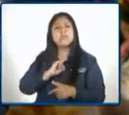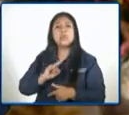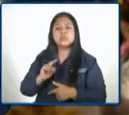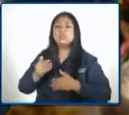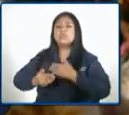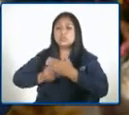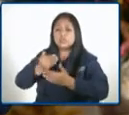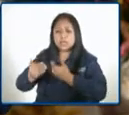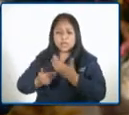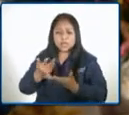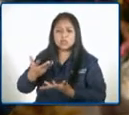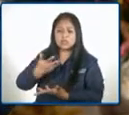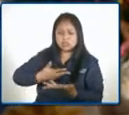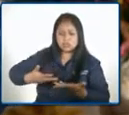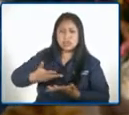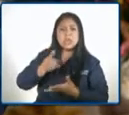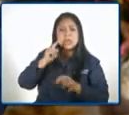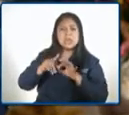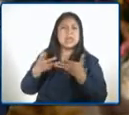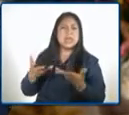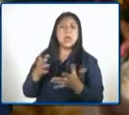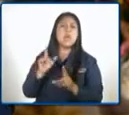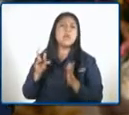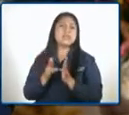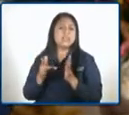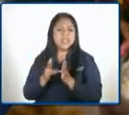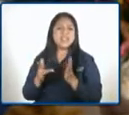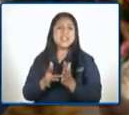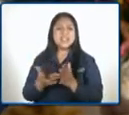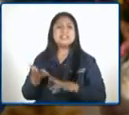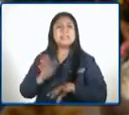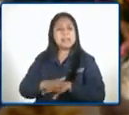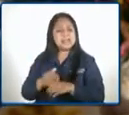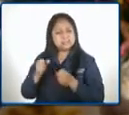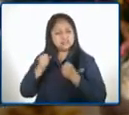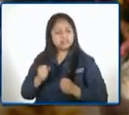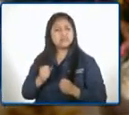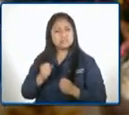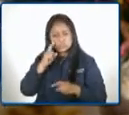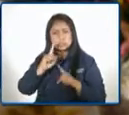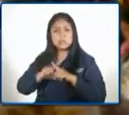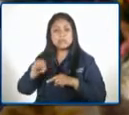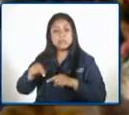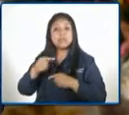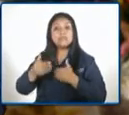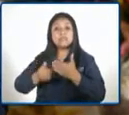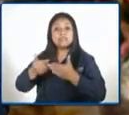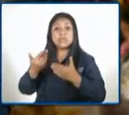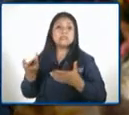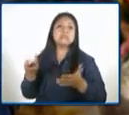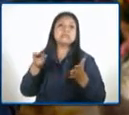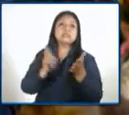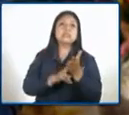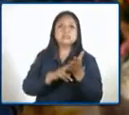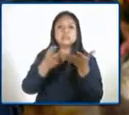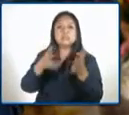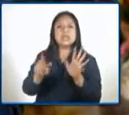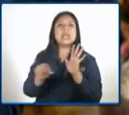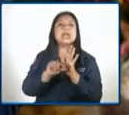procesados con técnicas cada vez más rigurosas, y eso les permite entrar a la categoría que para muchos